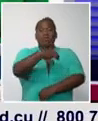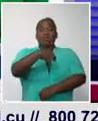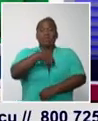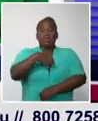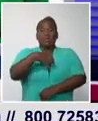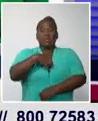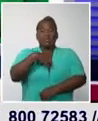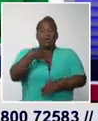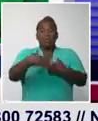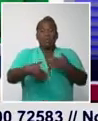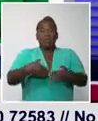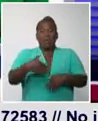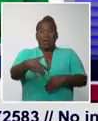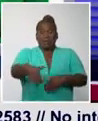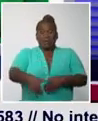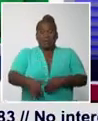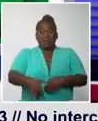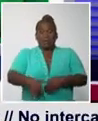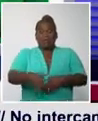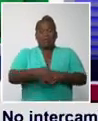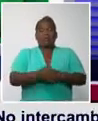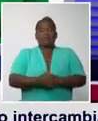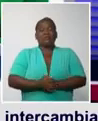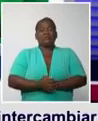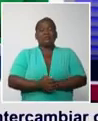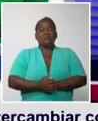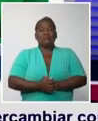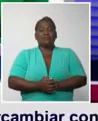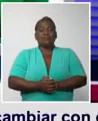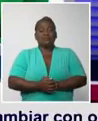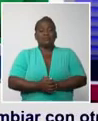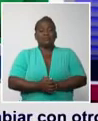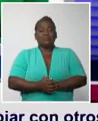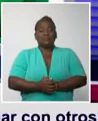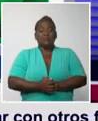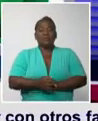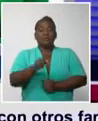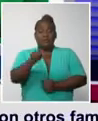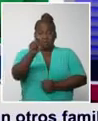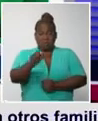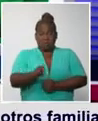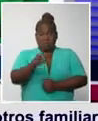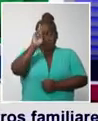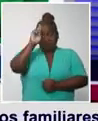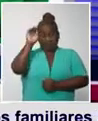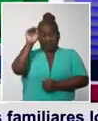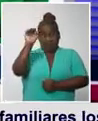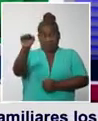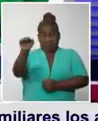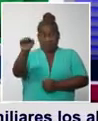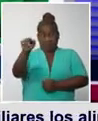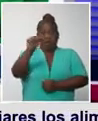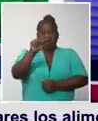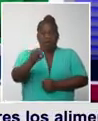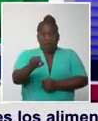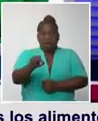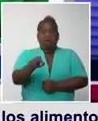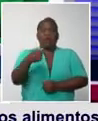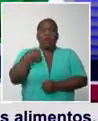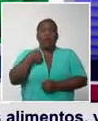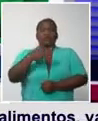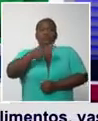uterino. Esta paciente ingresó detectada en la pesquisa con tos seca y